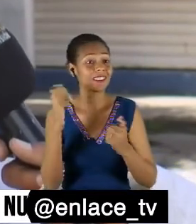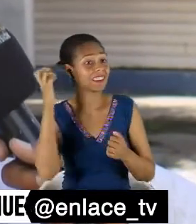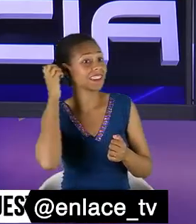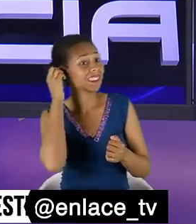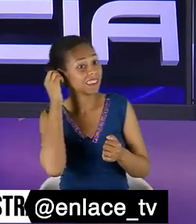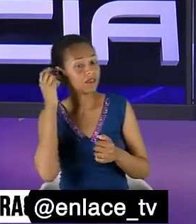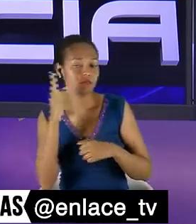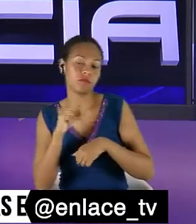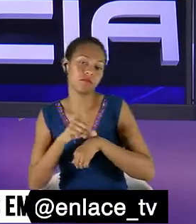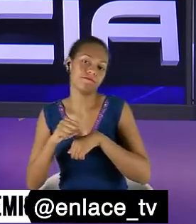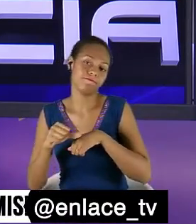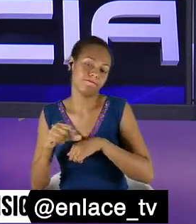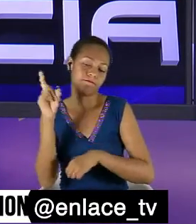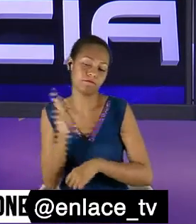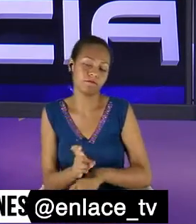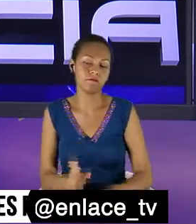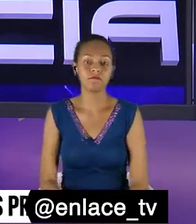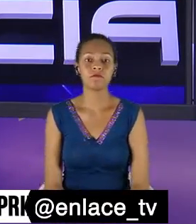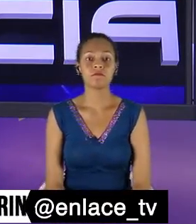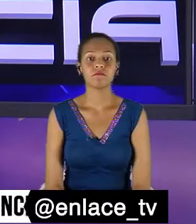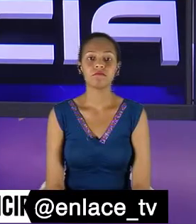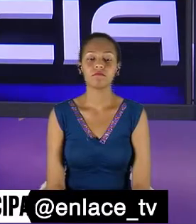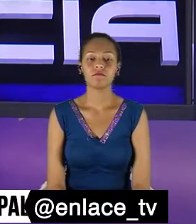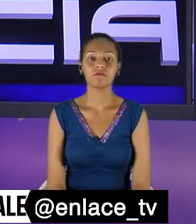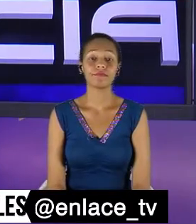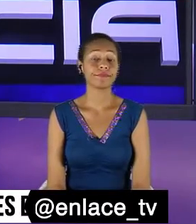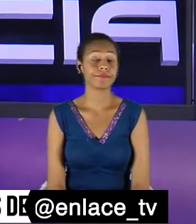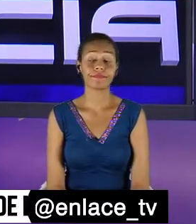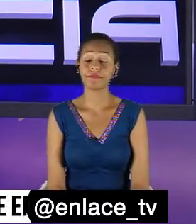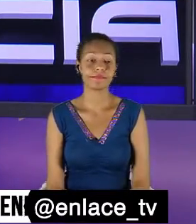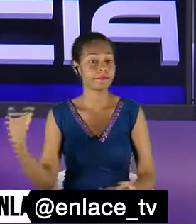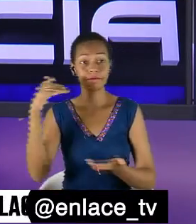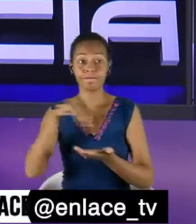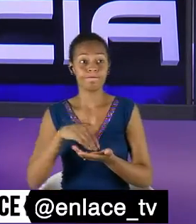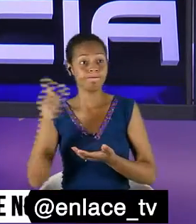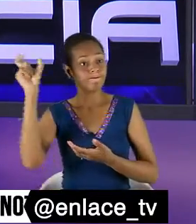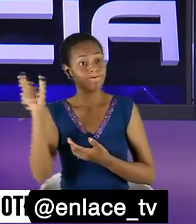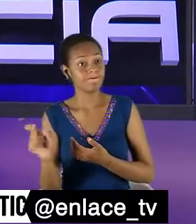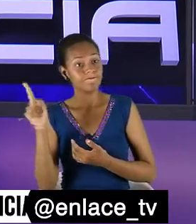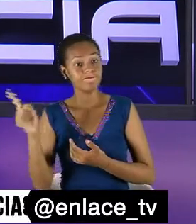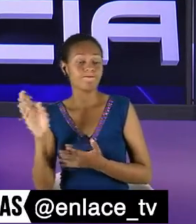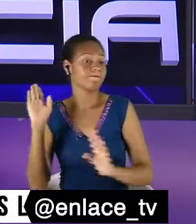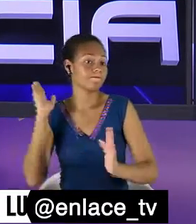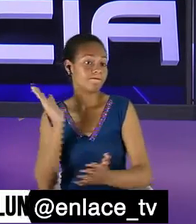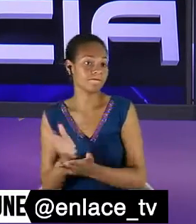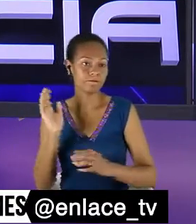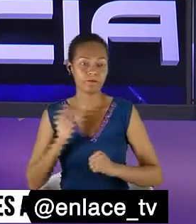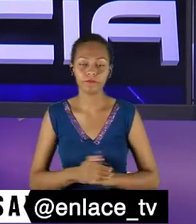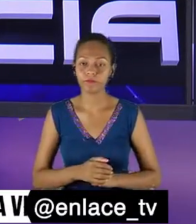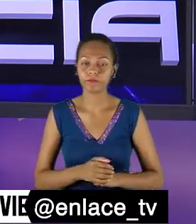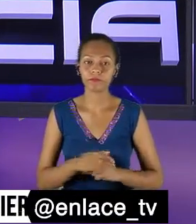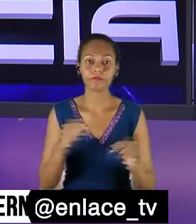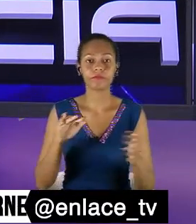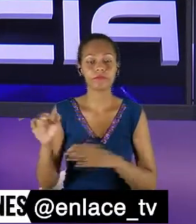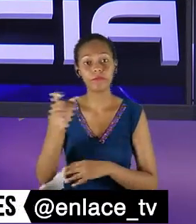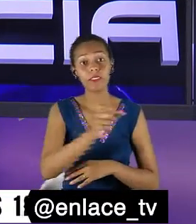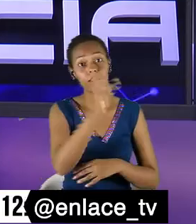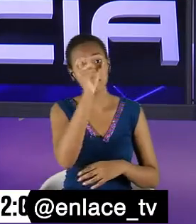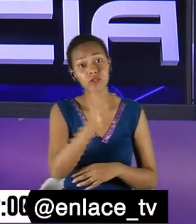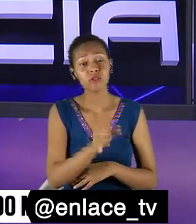momento. Un caso de intolerancia más en nuestra ciudad y un menor de 18 años de edad resultó herido en un atentado sicarial